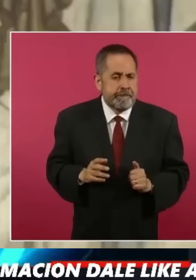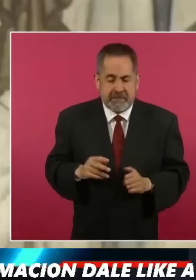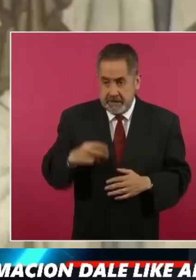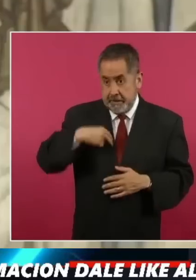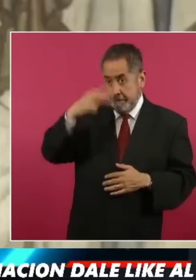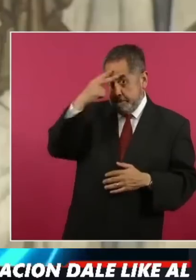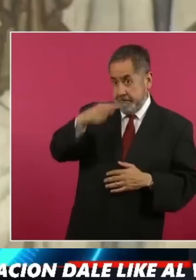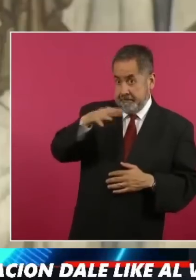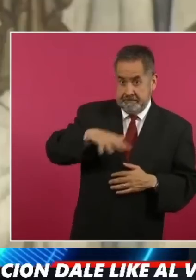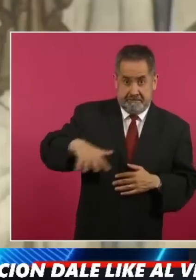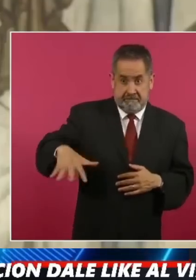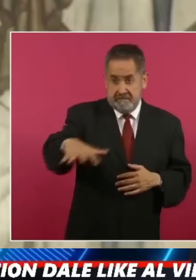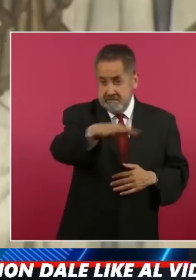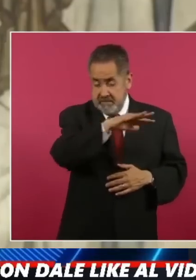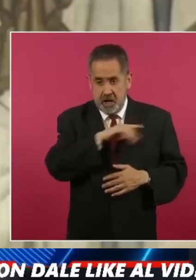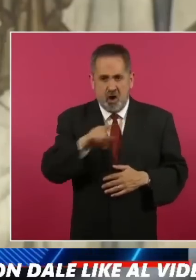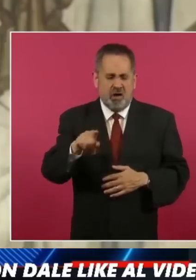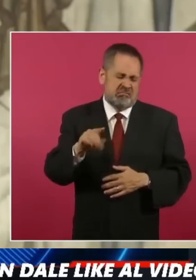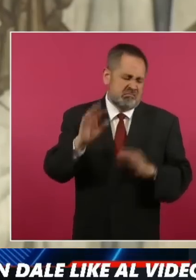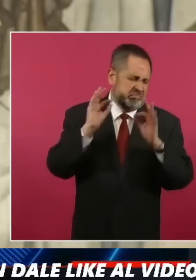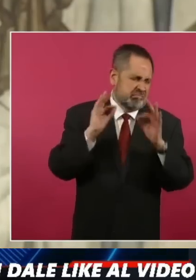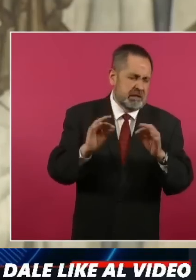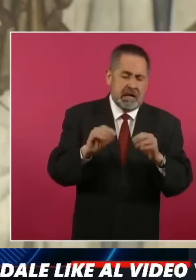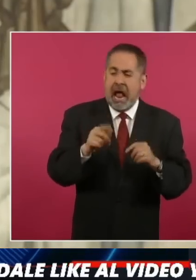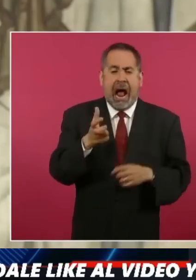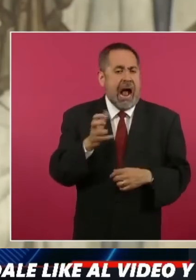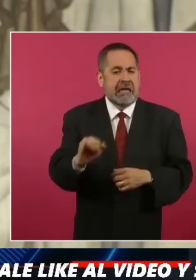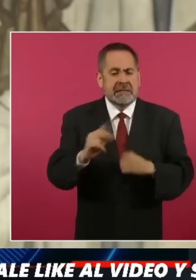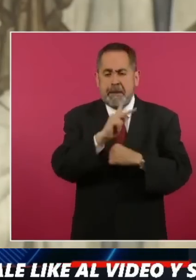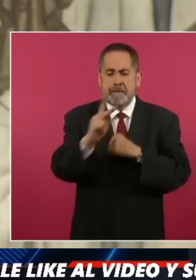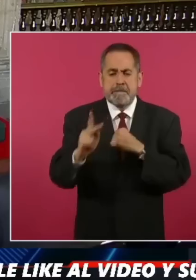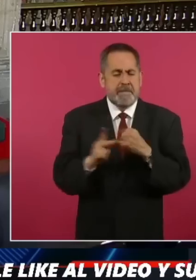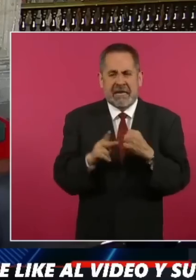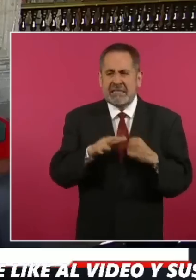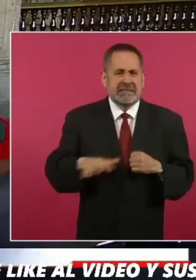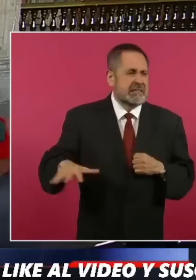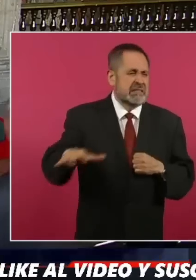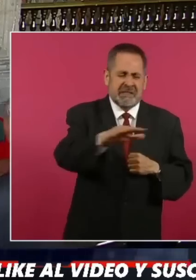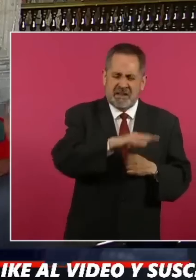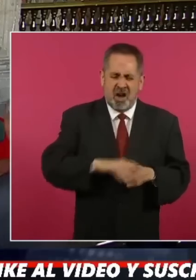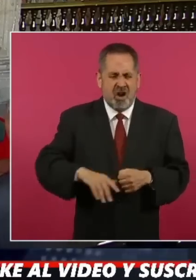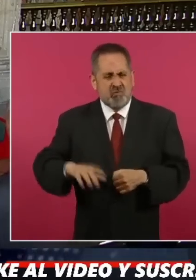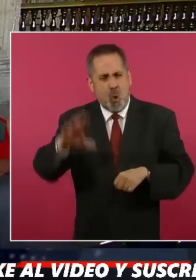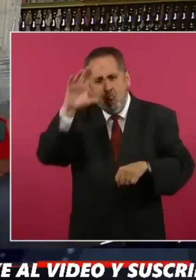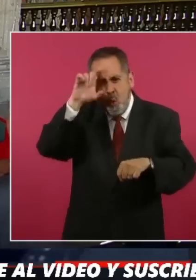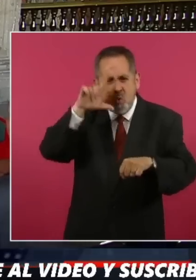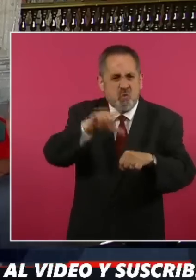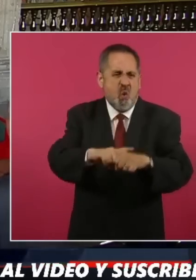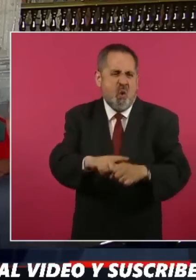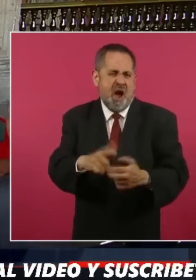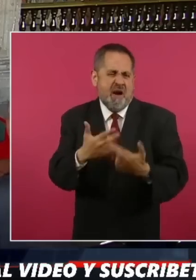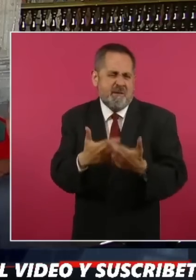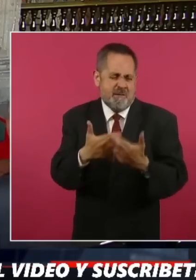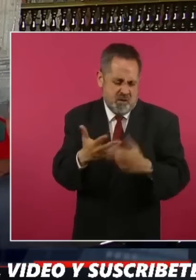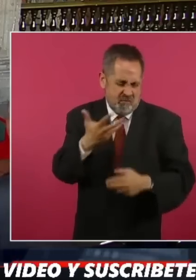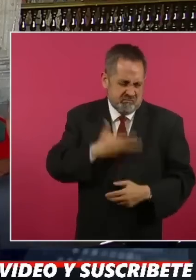México es de los países con mayor riqueza cultural en el